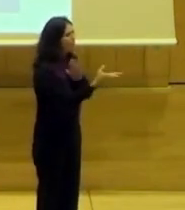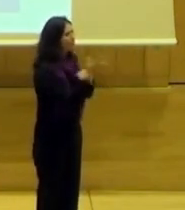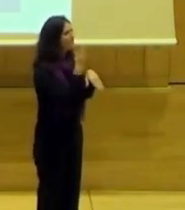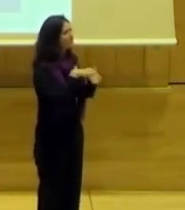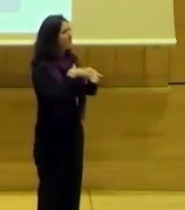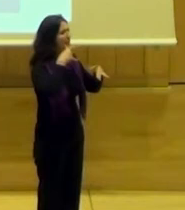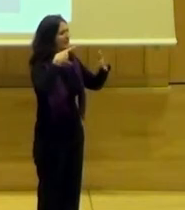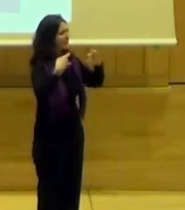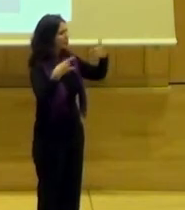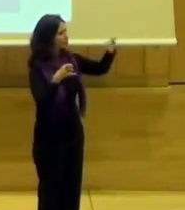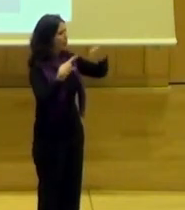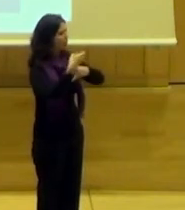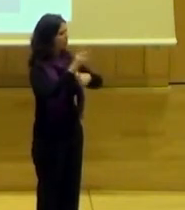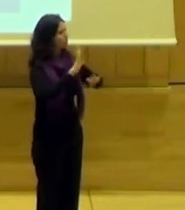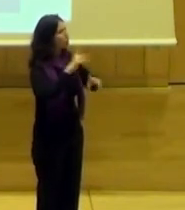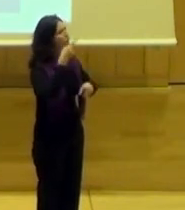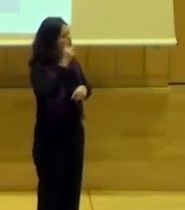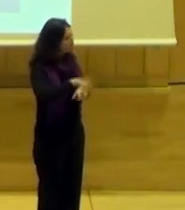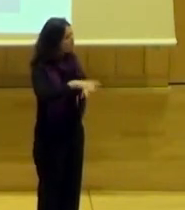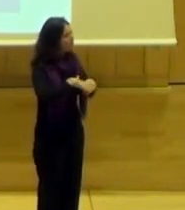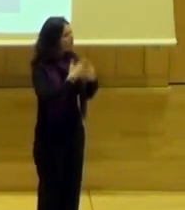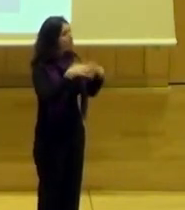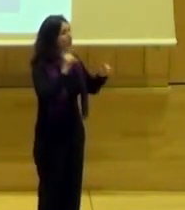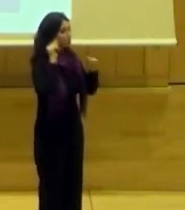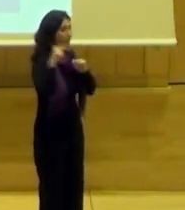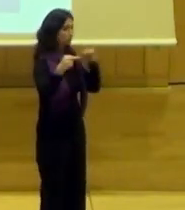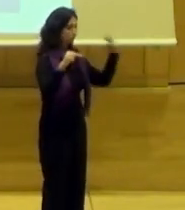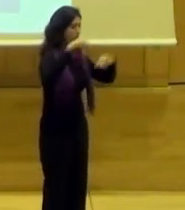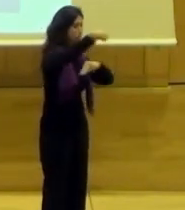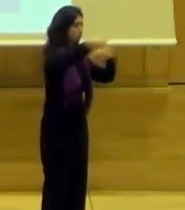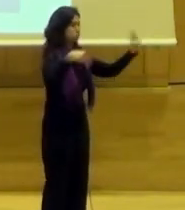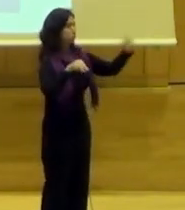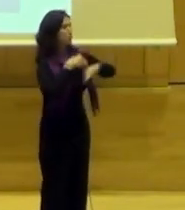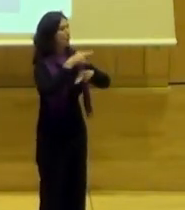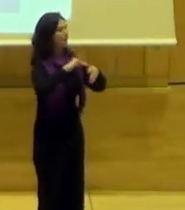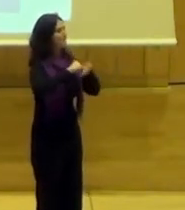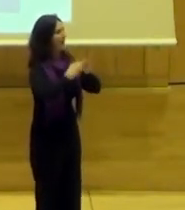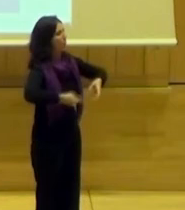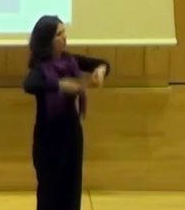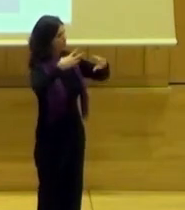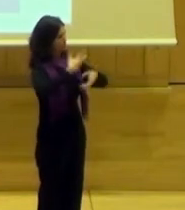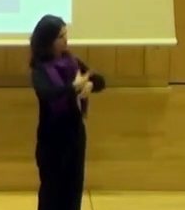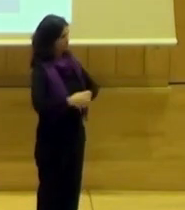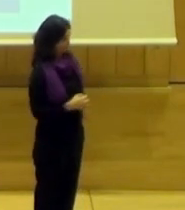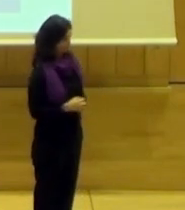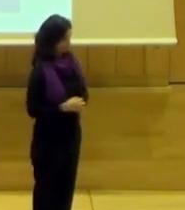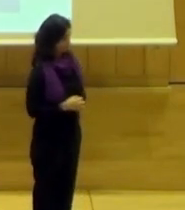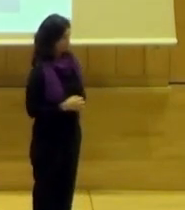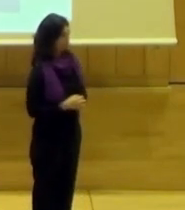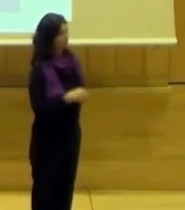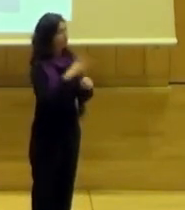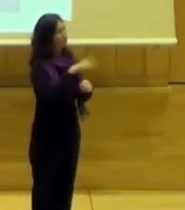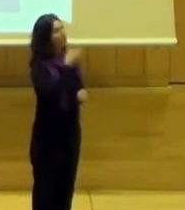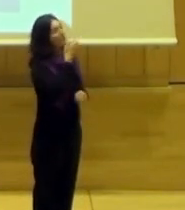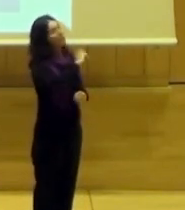colocar sensores medioambientales, sino además desde cualquier vista de planificación urbanística. Seguimos.